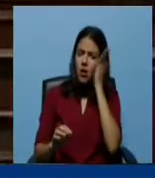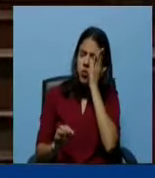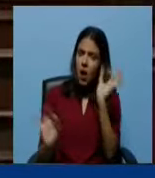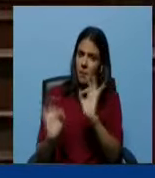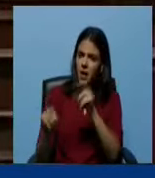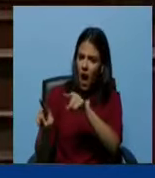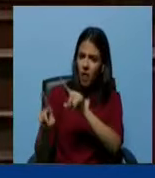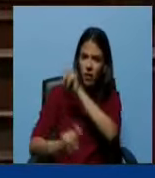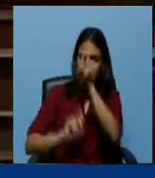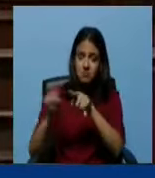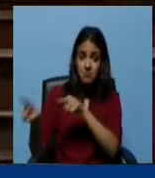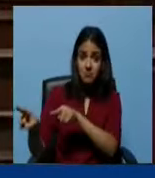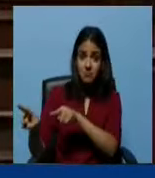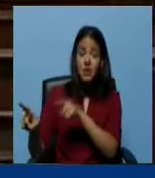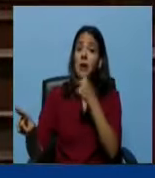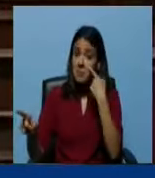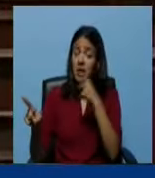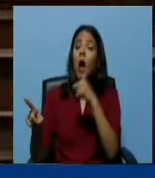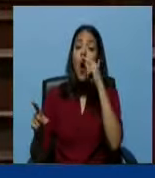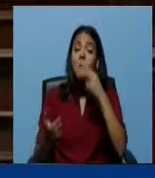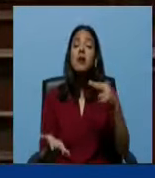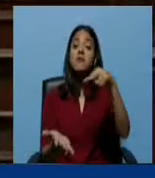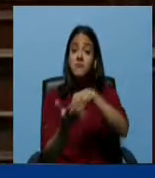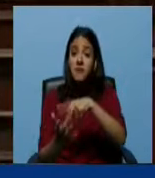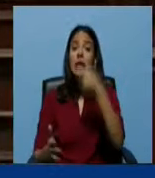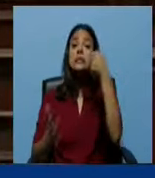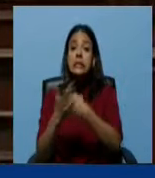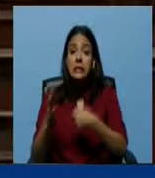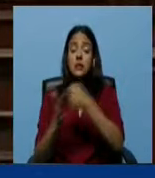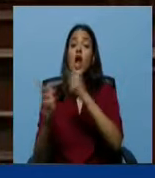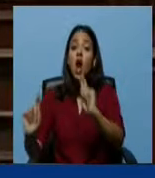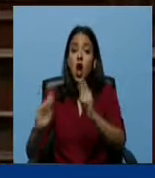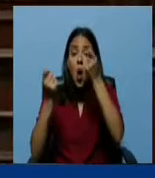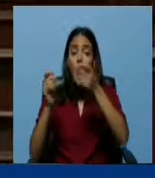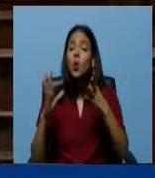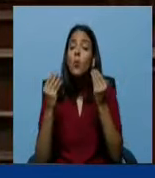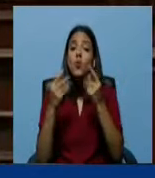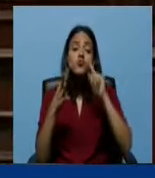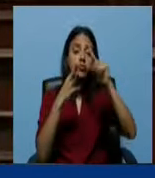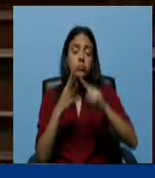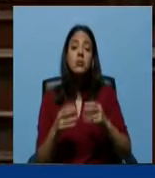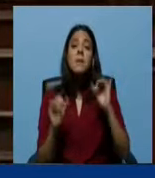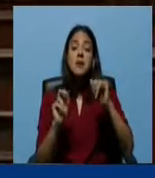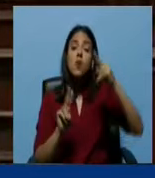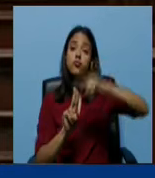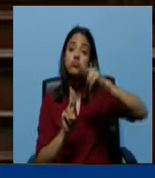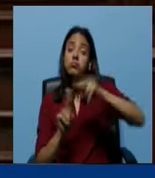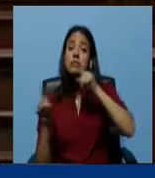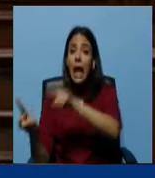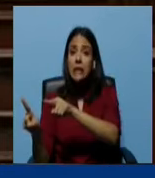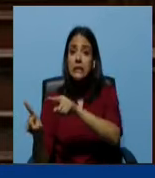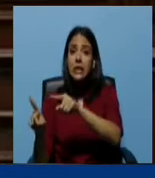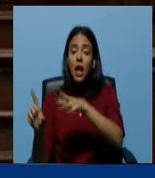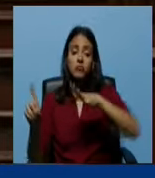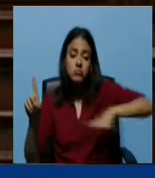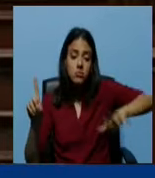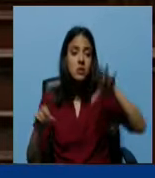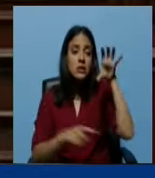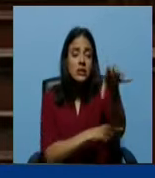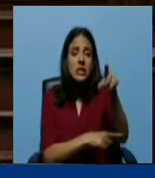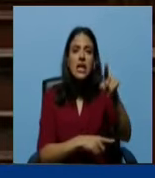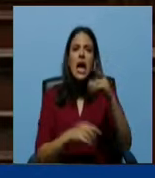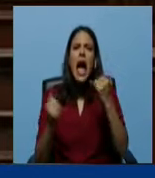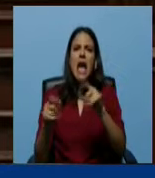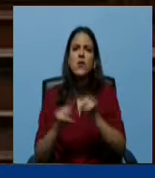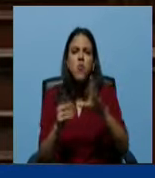Freddy, mira, en las batallas, impresionante los logros de Freddy en Táchira. Táchira, que fue el epicentro de la